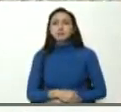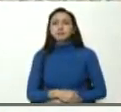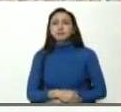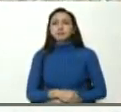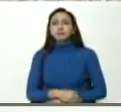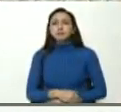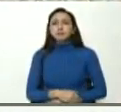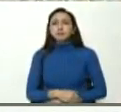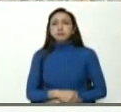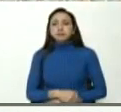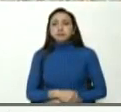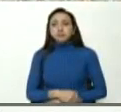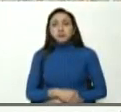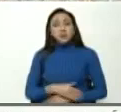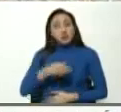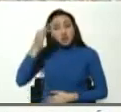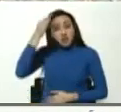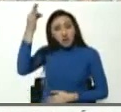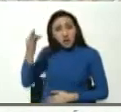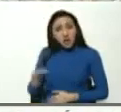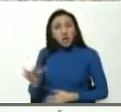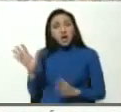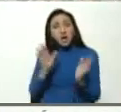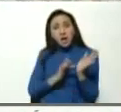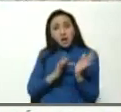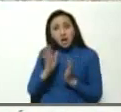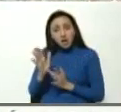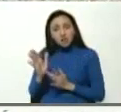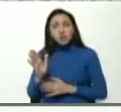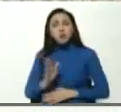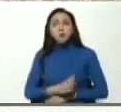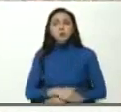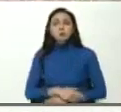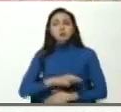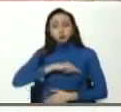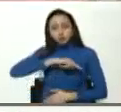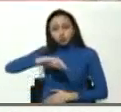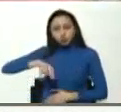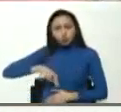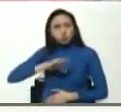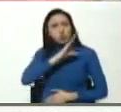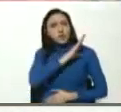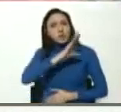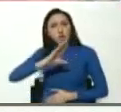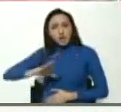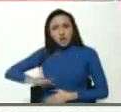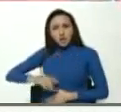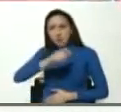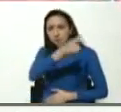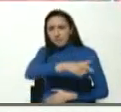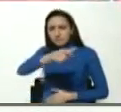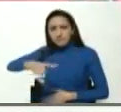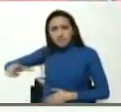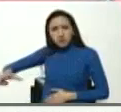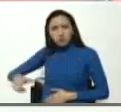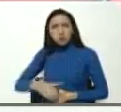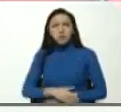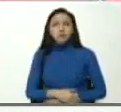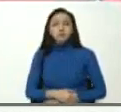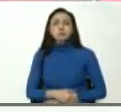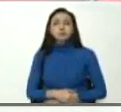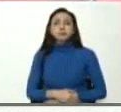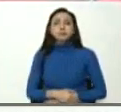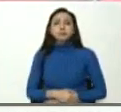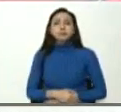aunque desde nuestra creencia en cristo redentor nosotros como cristianos yo como